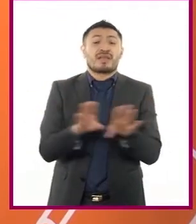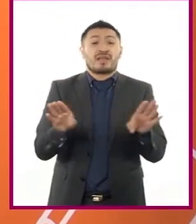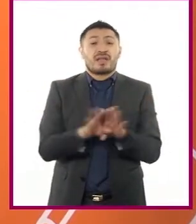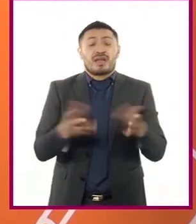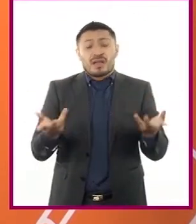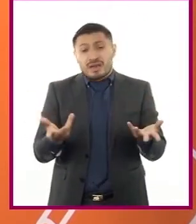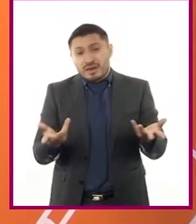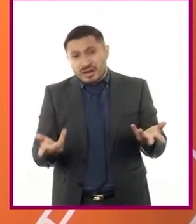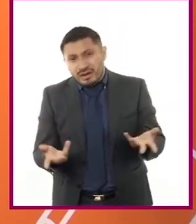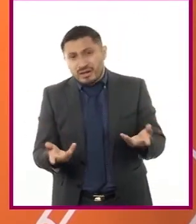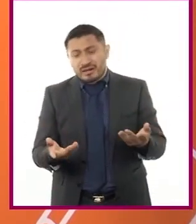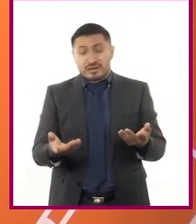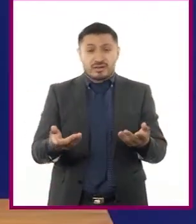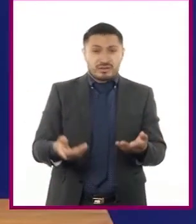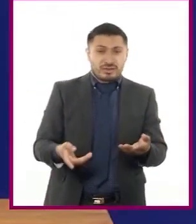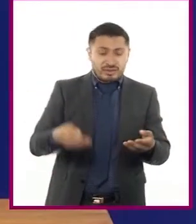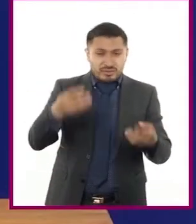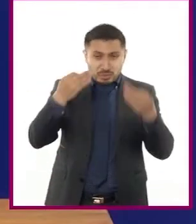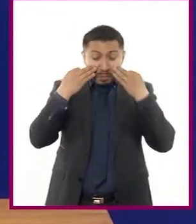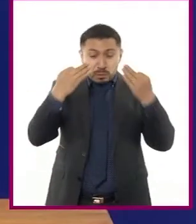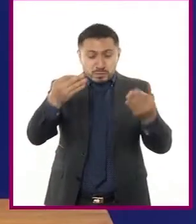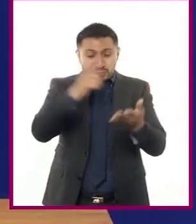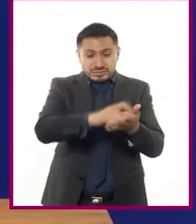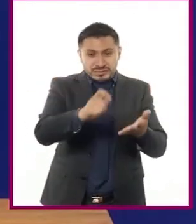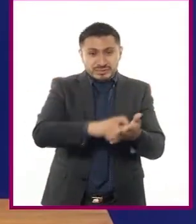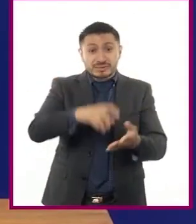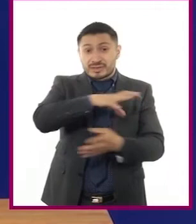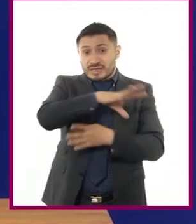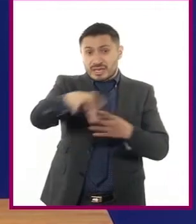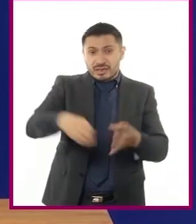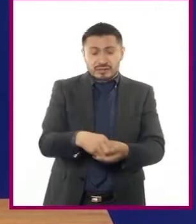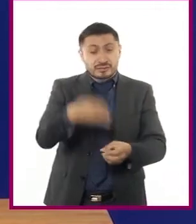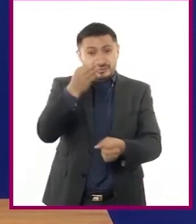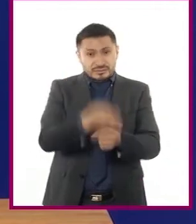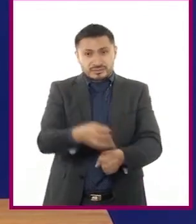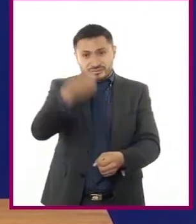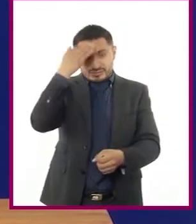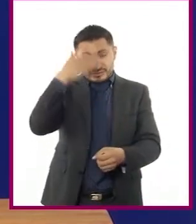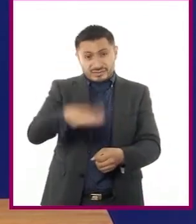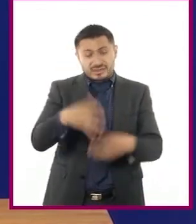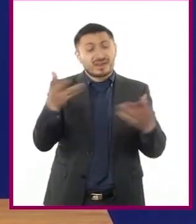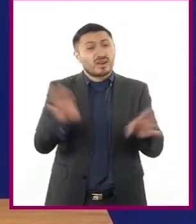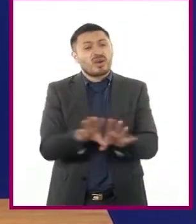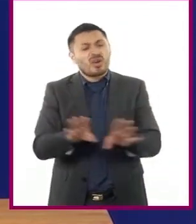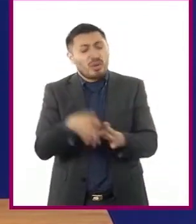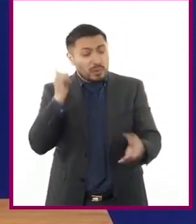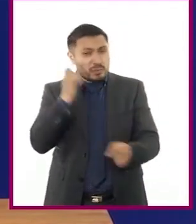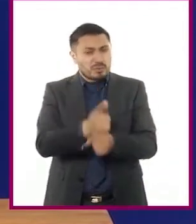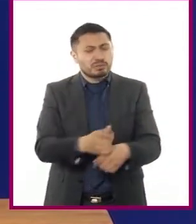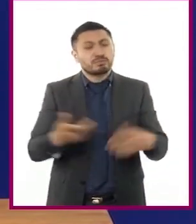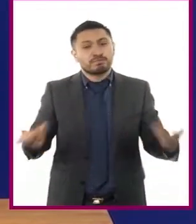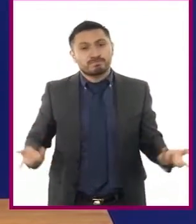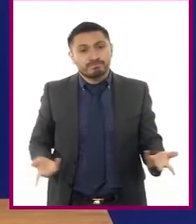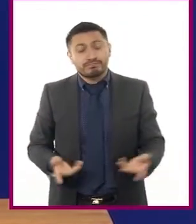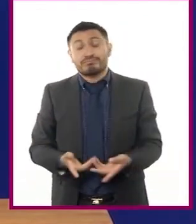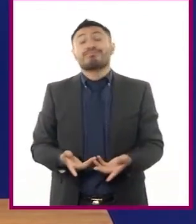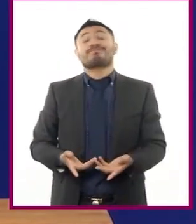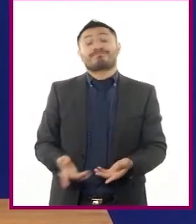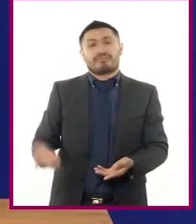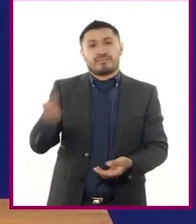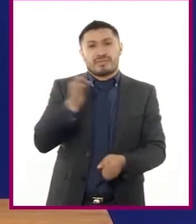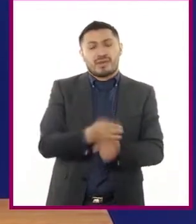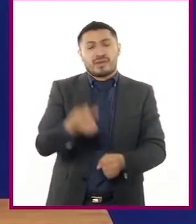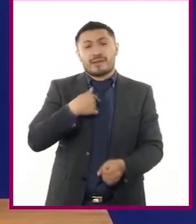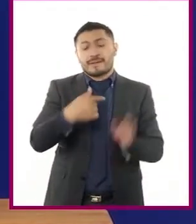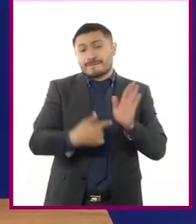describir por escrito todo esto que ahora sabemos? Tiene razón. Déjeme presentarle